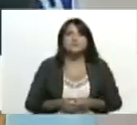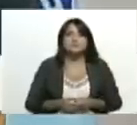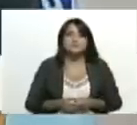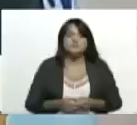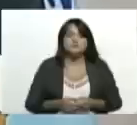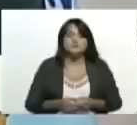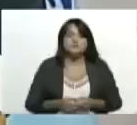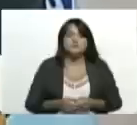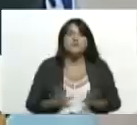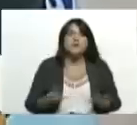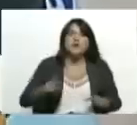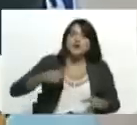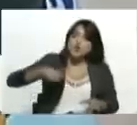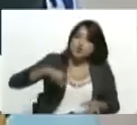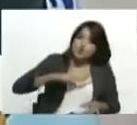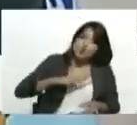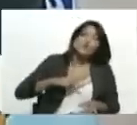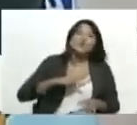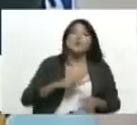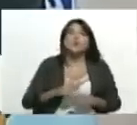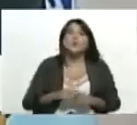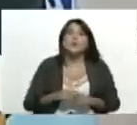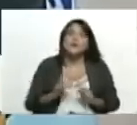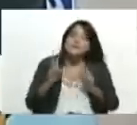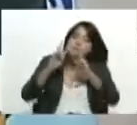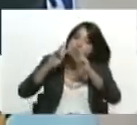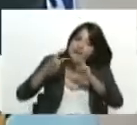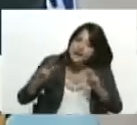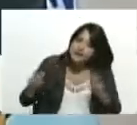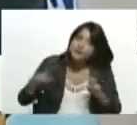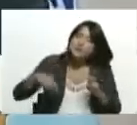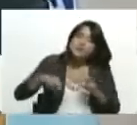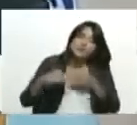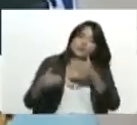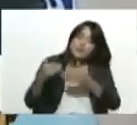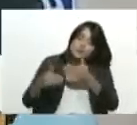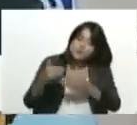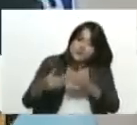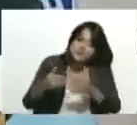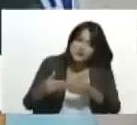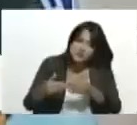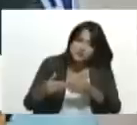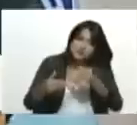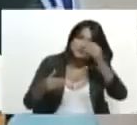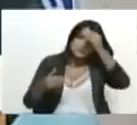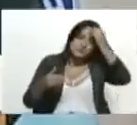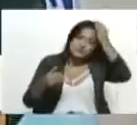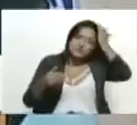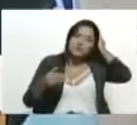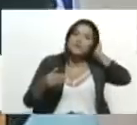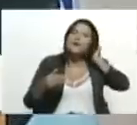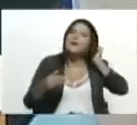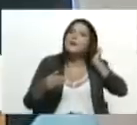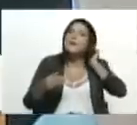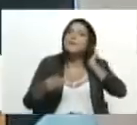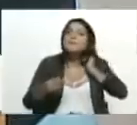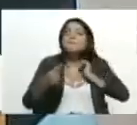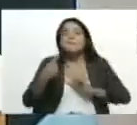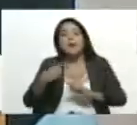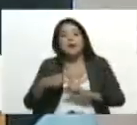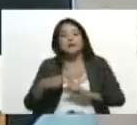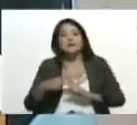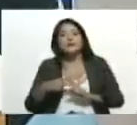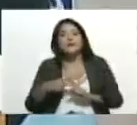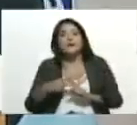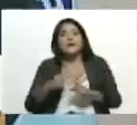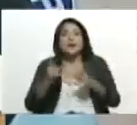estamos haciendo la la las investigaciones que eran obviamente viene una segunda fase que